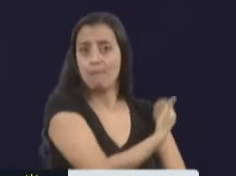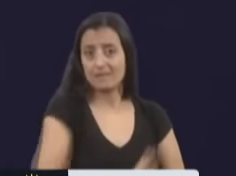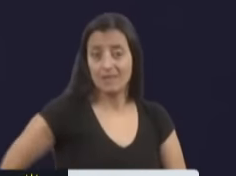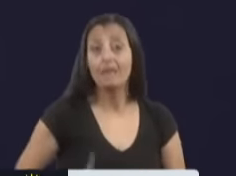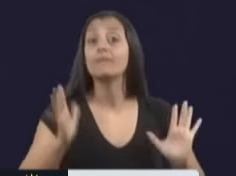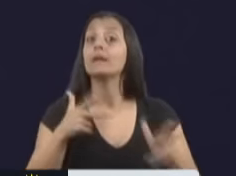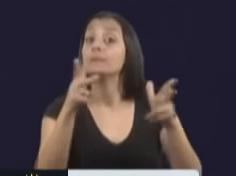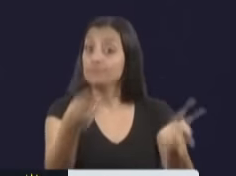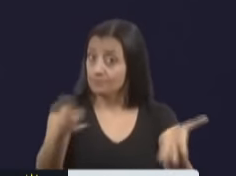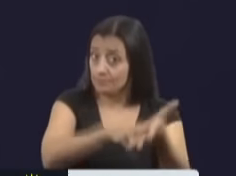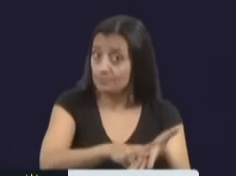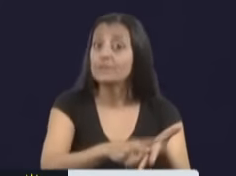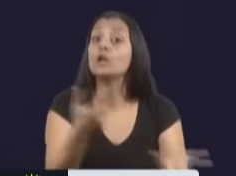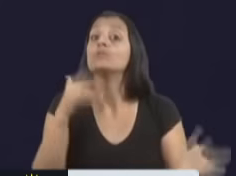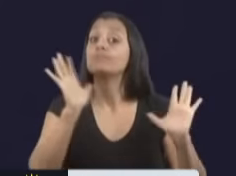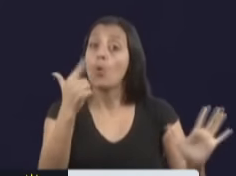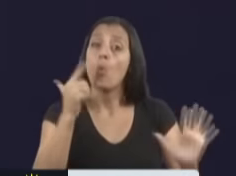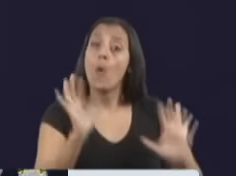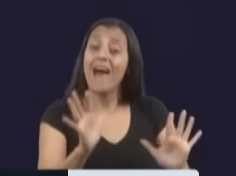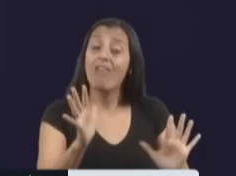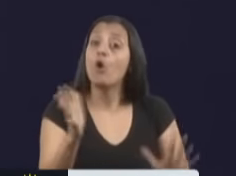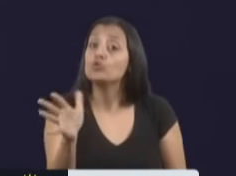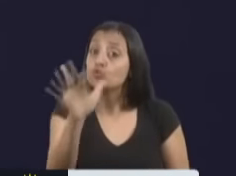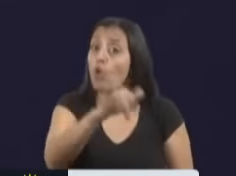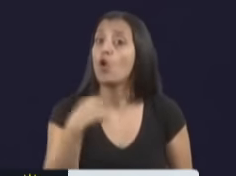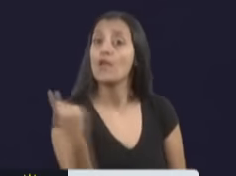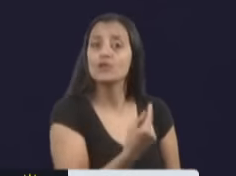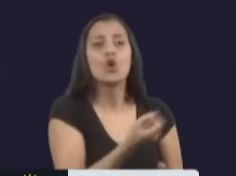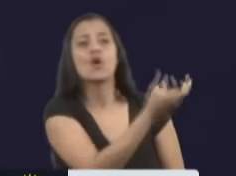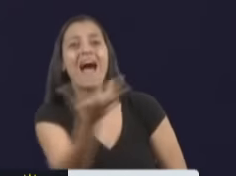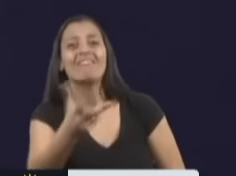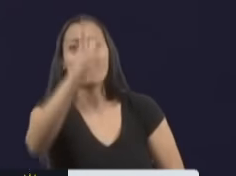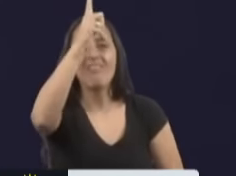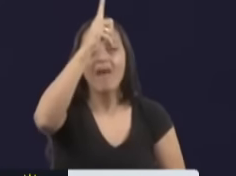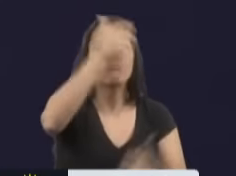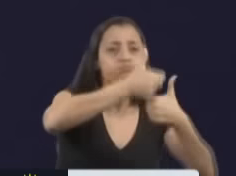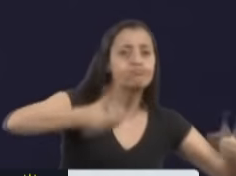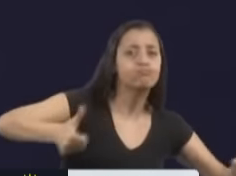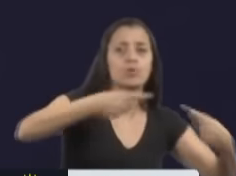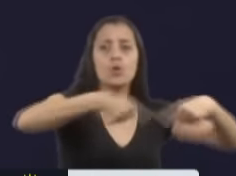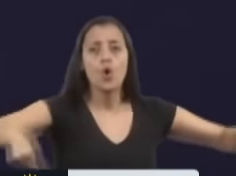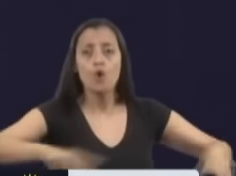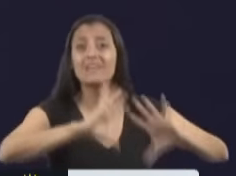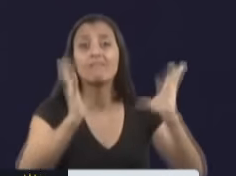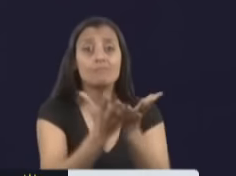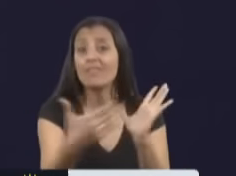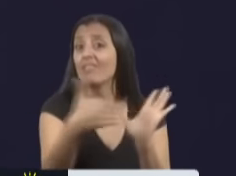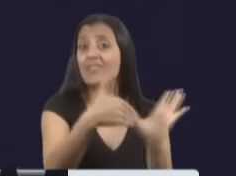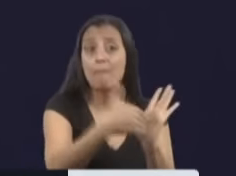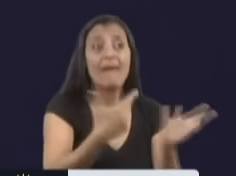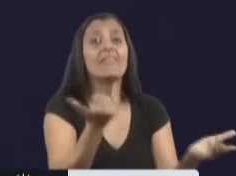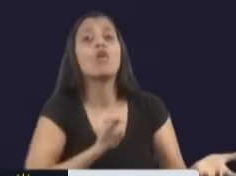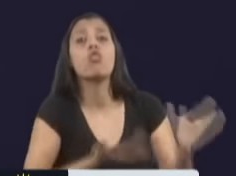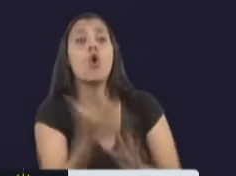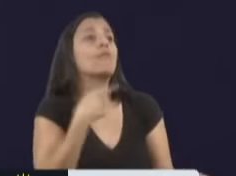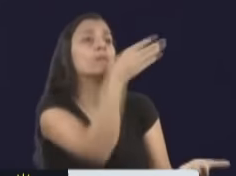cambios que hay todos los días en cantidad de efectivos y en el operativo que lo traslada en lo que se le llama la cápsula